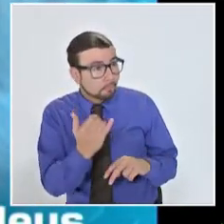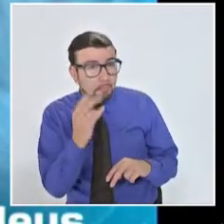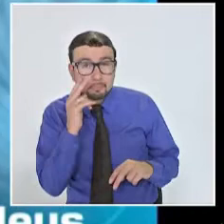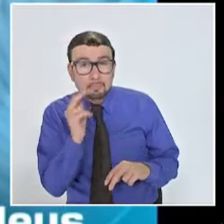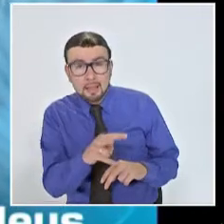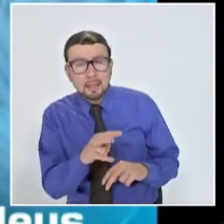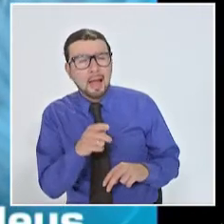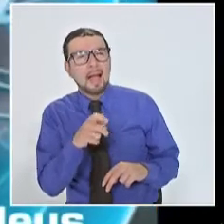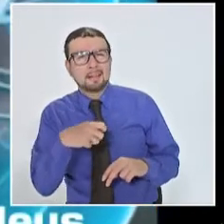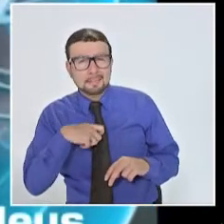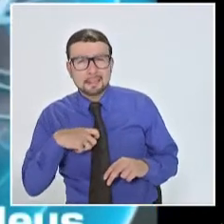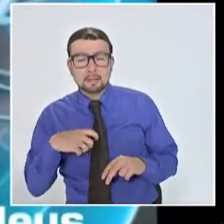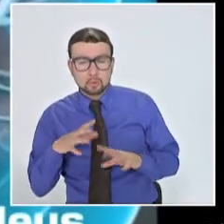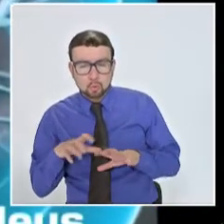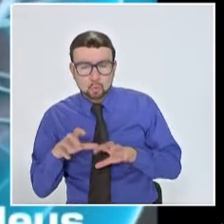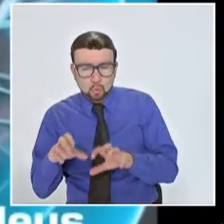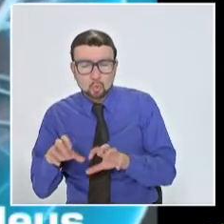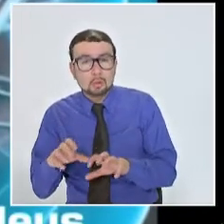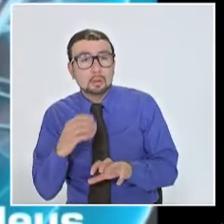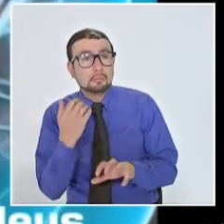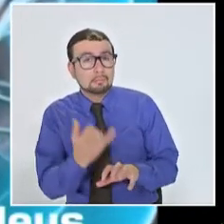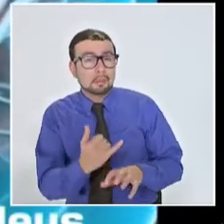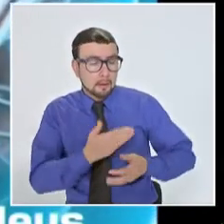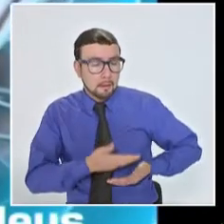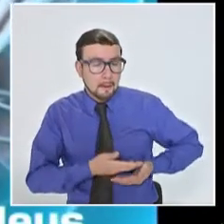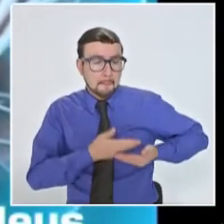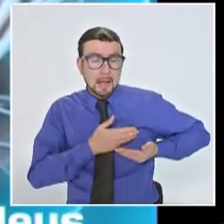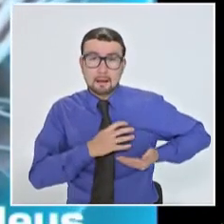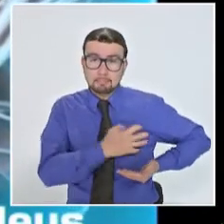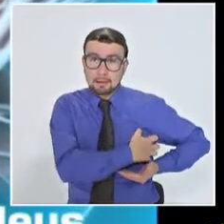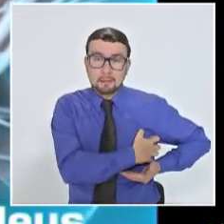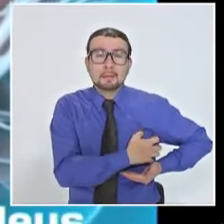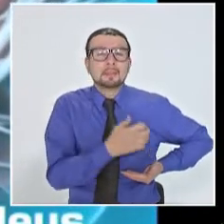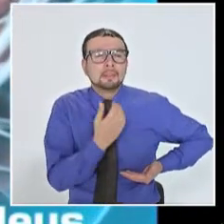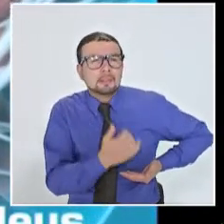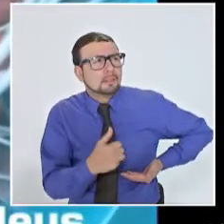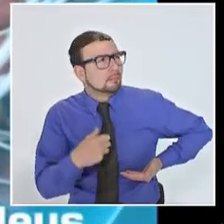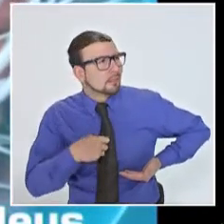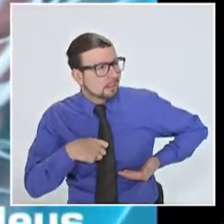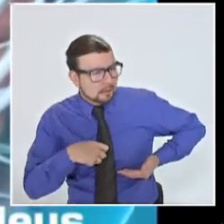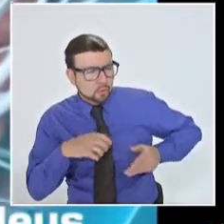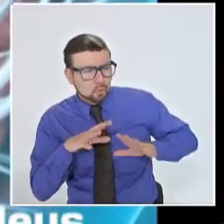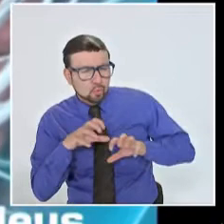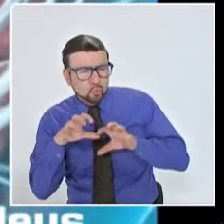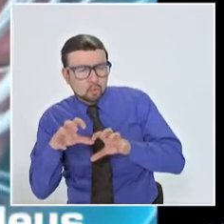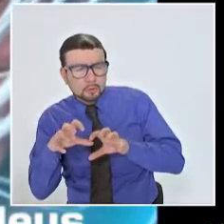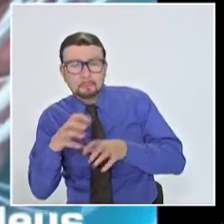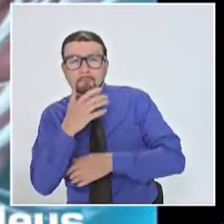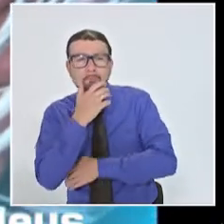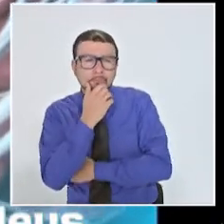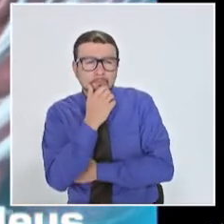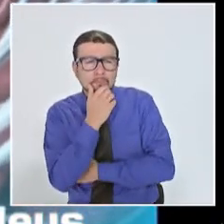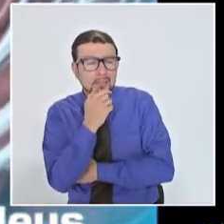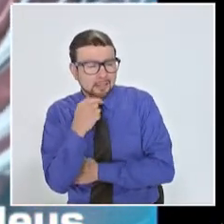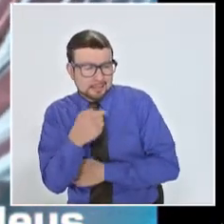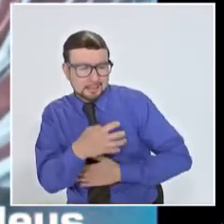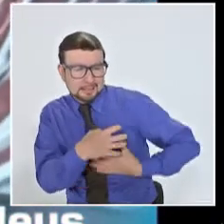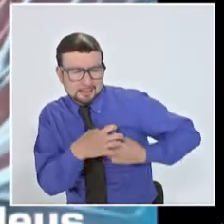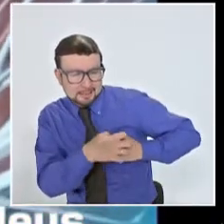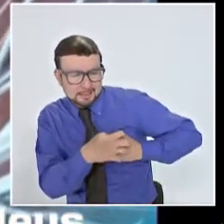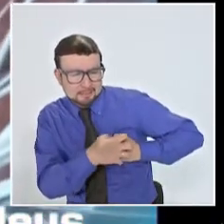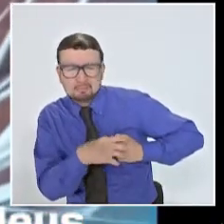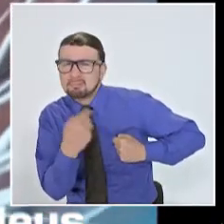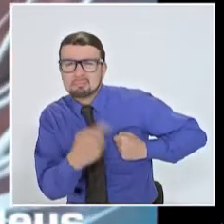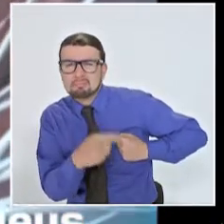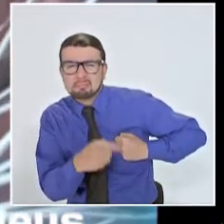hay un tumor en ese cuadrante superoexterno de la glándula mamaria. Y cuando yo quiero saber qué tiene esa